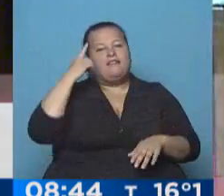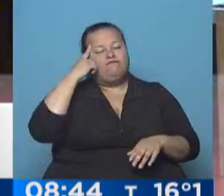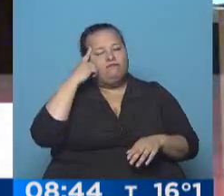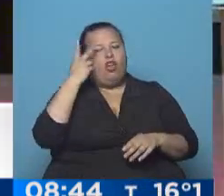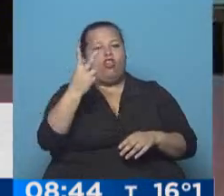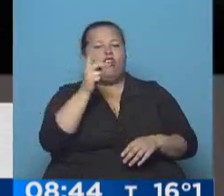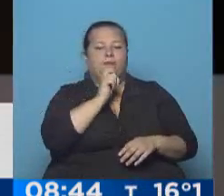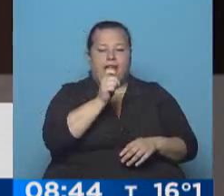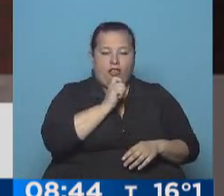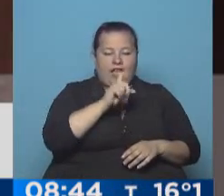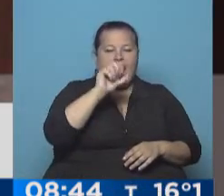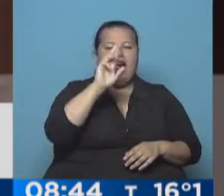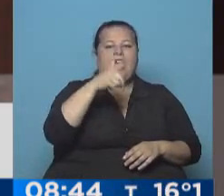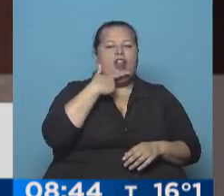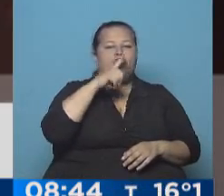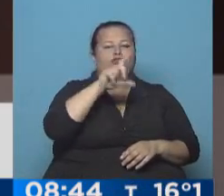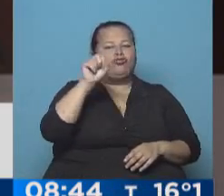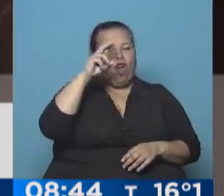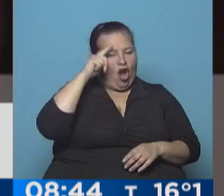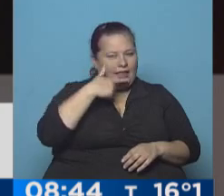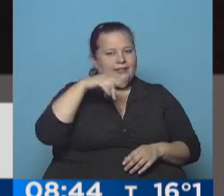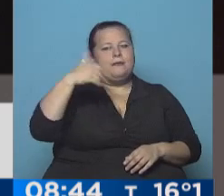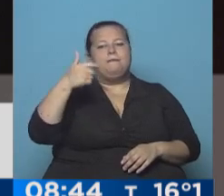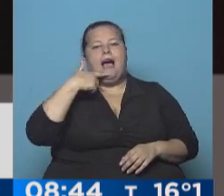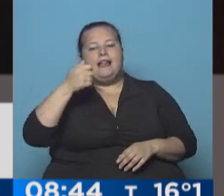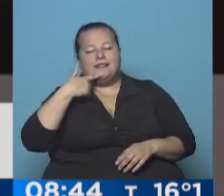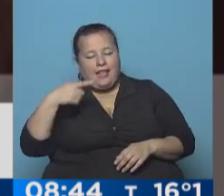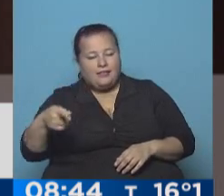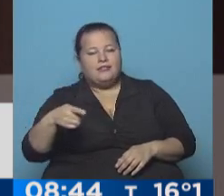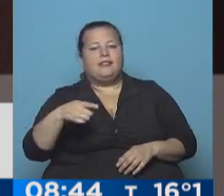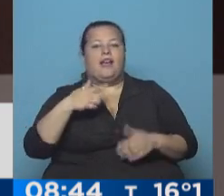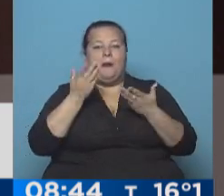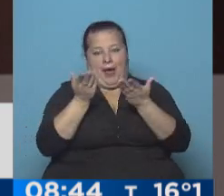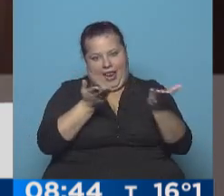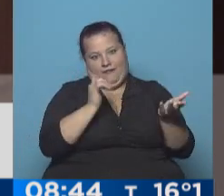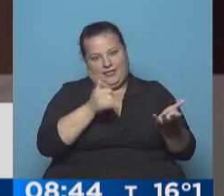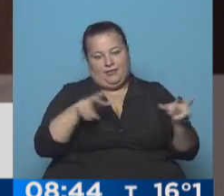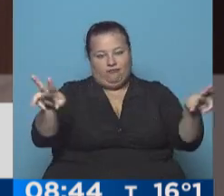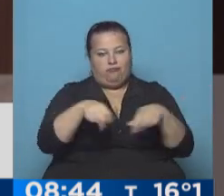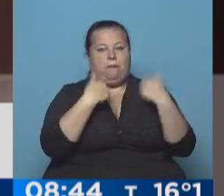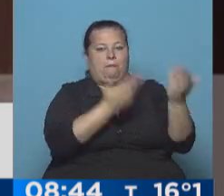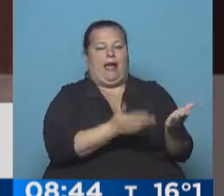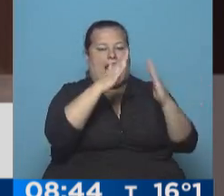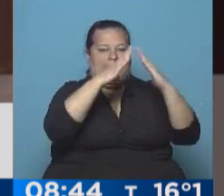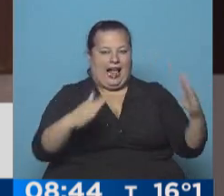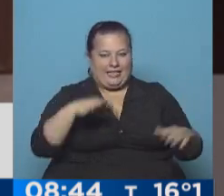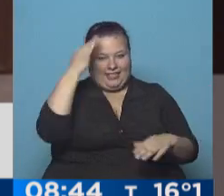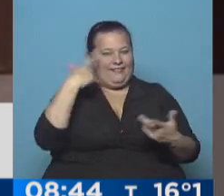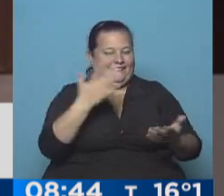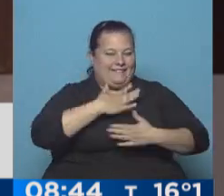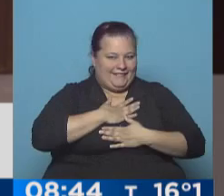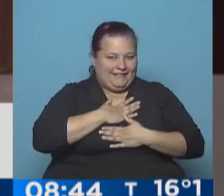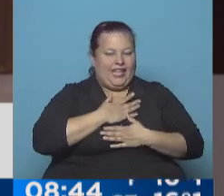de dos periodistas de carlos llorens y luis masas a beneficio por supuesto de esta casa que queremos